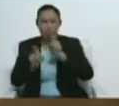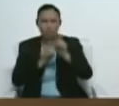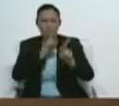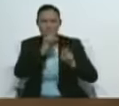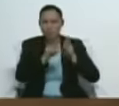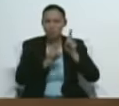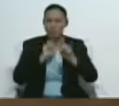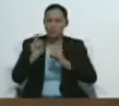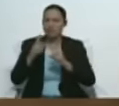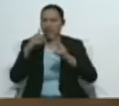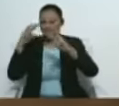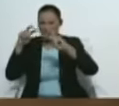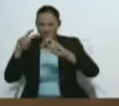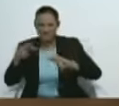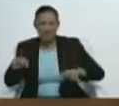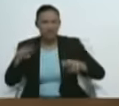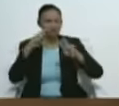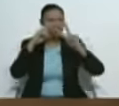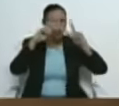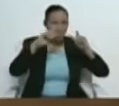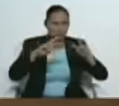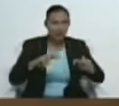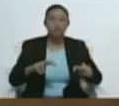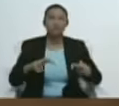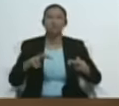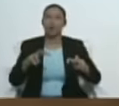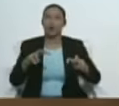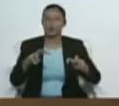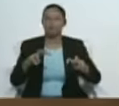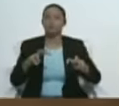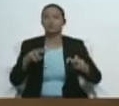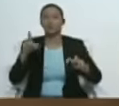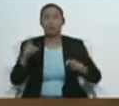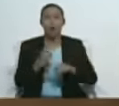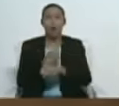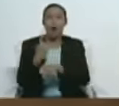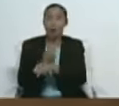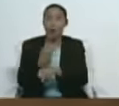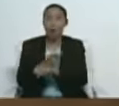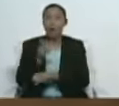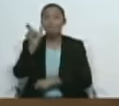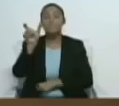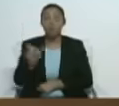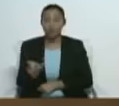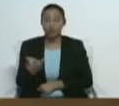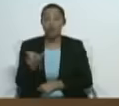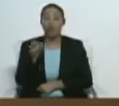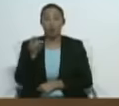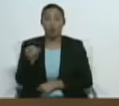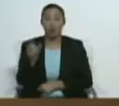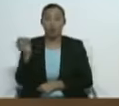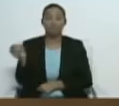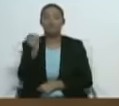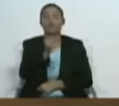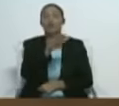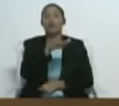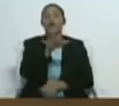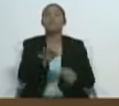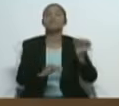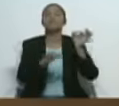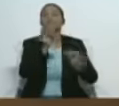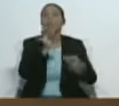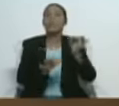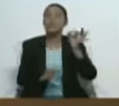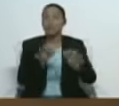diversos allanamientos y en las próximas horas dichos sujetos serán presentados ante el respectivo tribunal de control por los